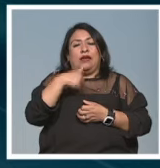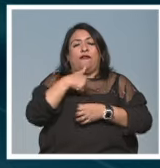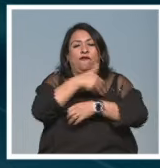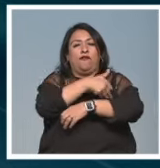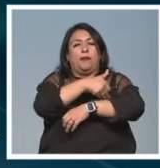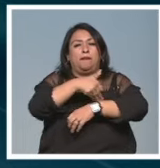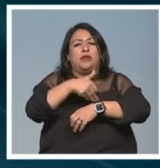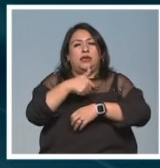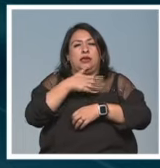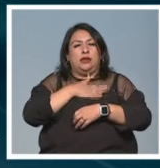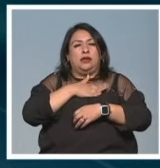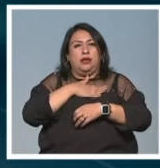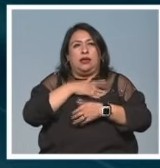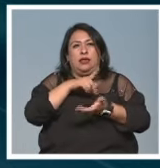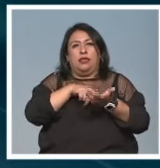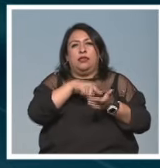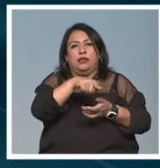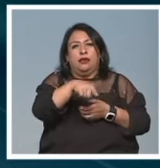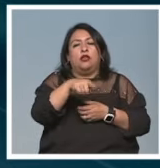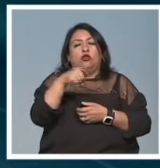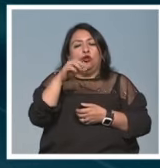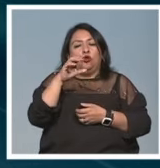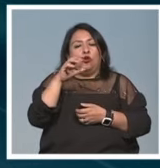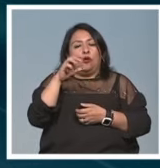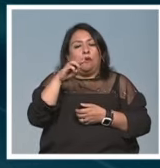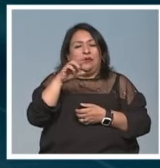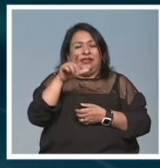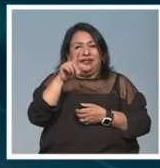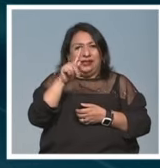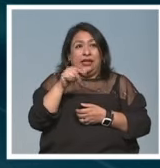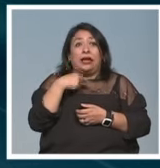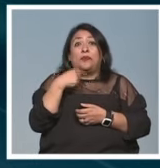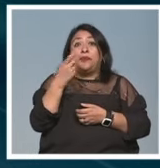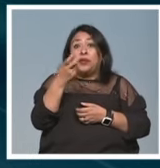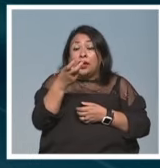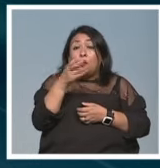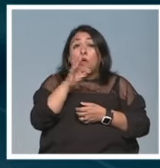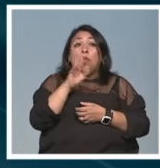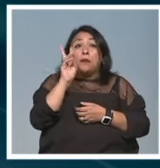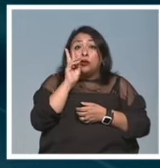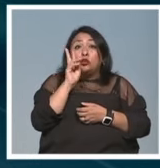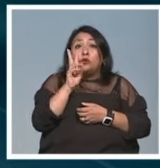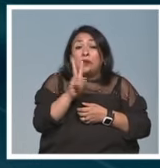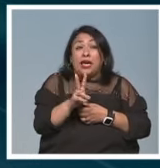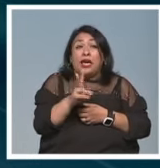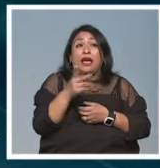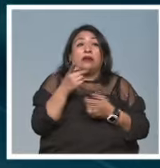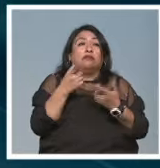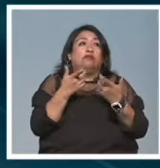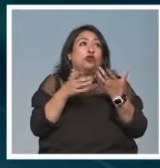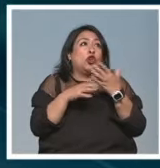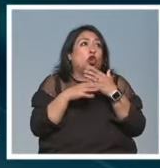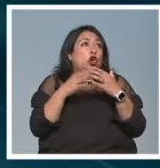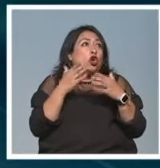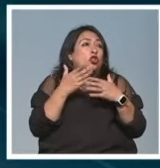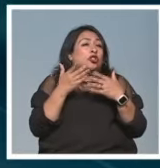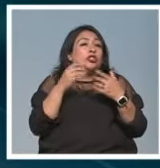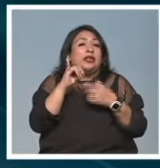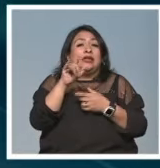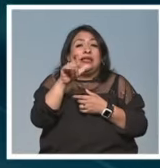familia pues pertenece a ella, y de ahí pueden verse, ¿no? Desde cosas